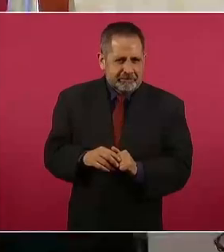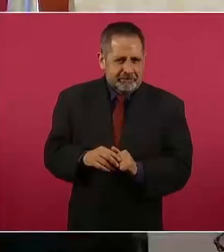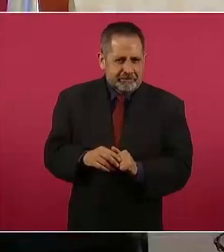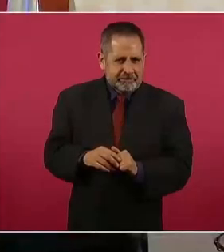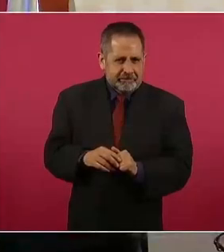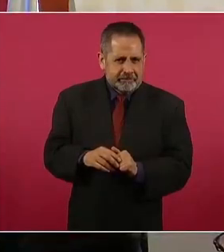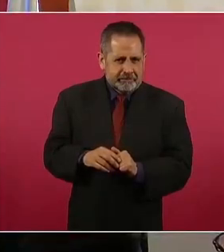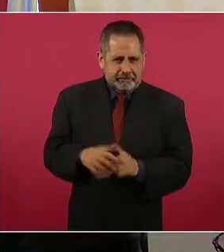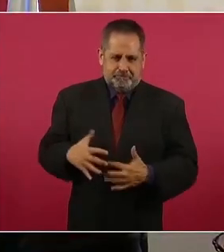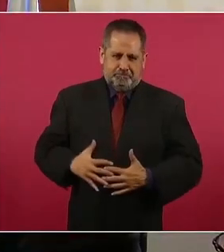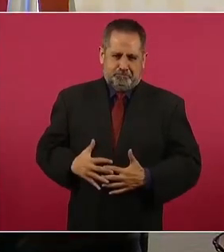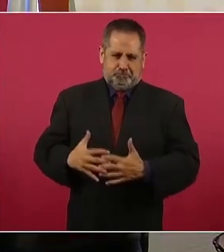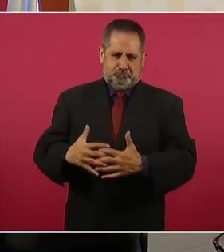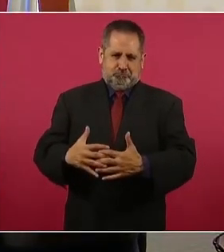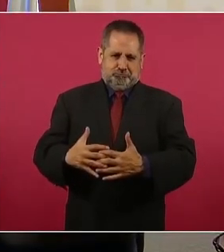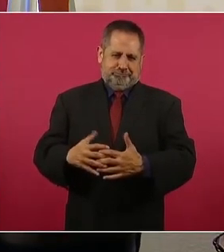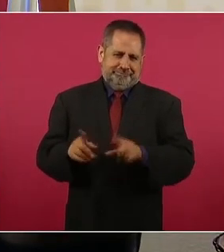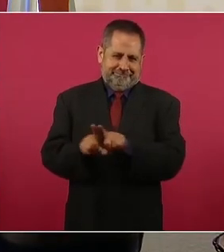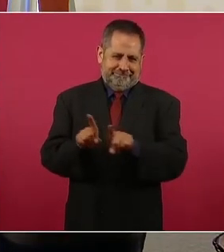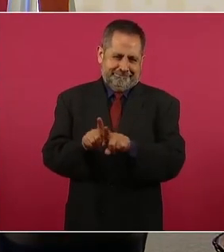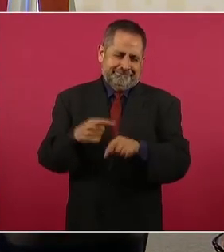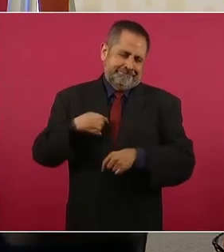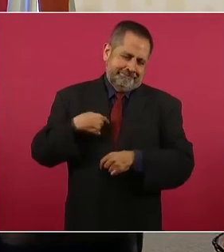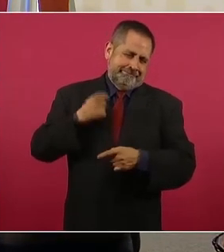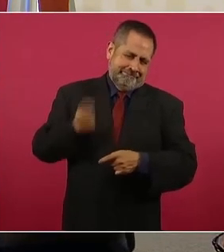ay, la panza.